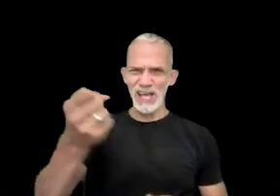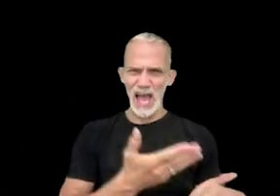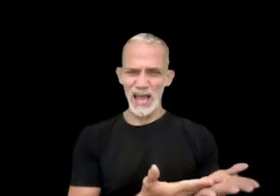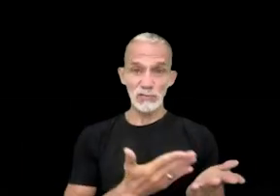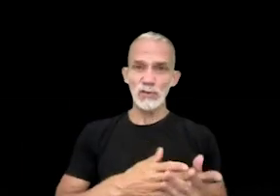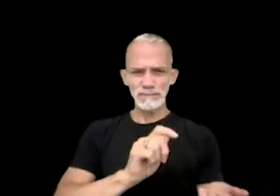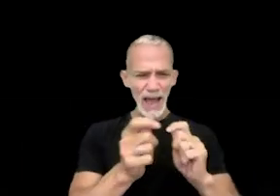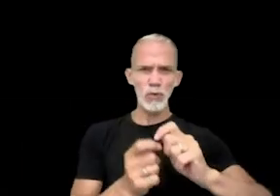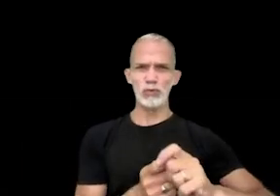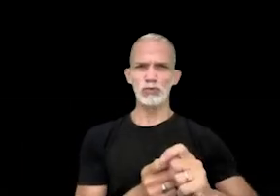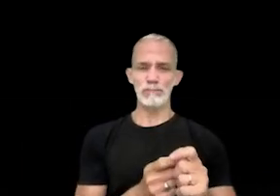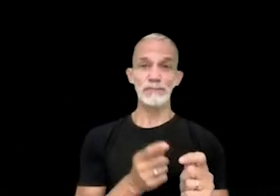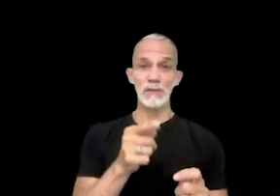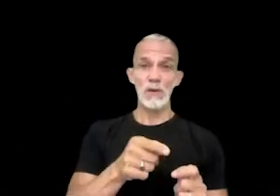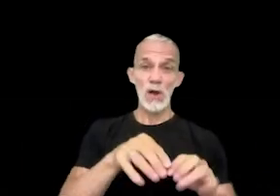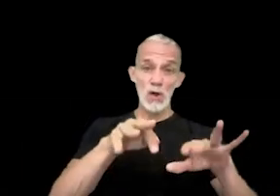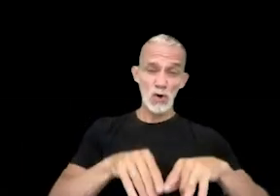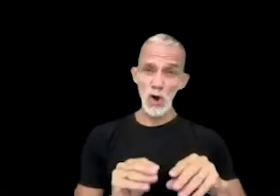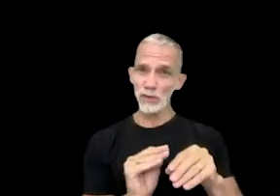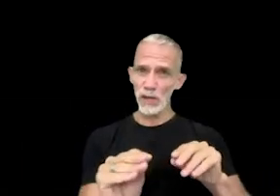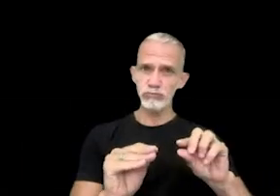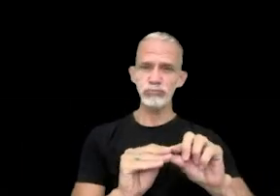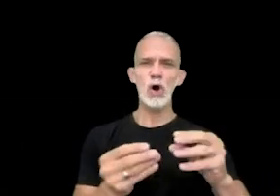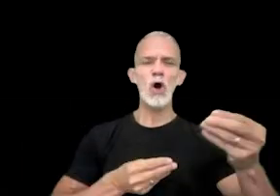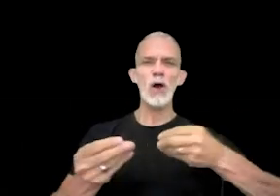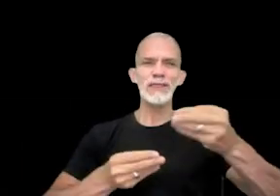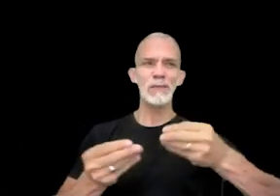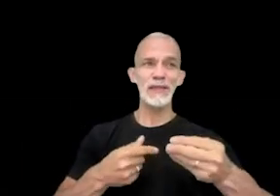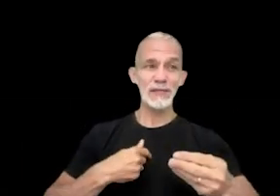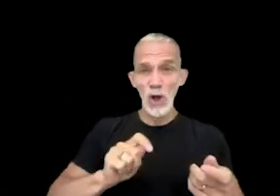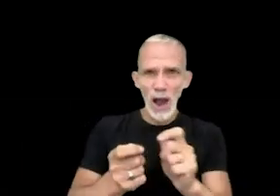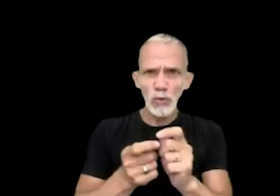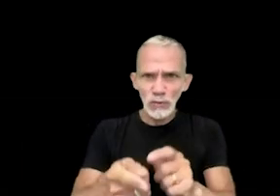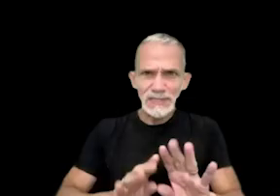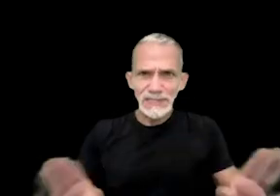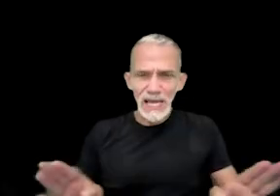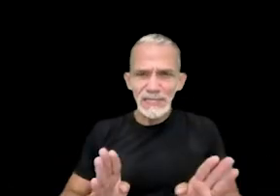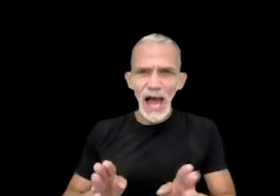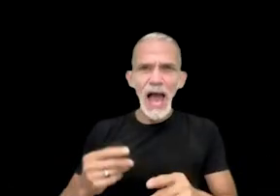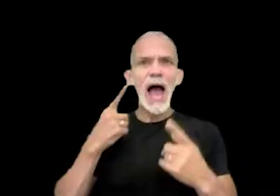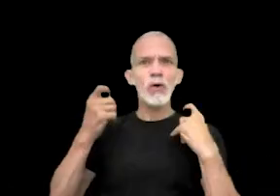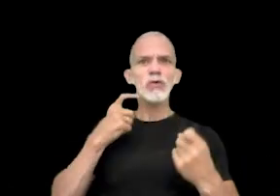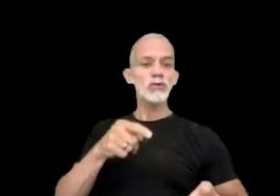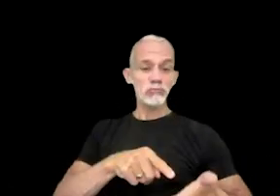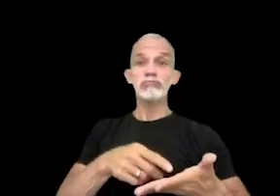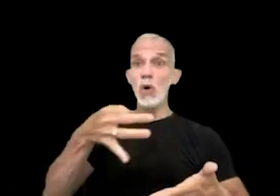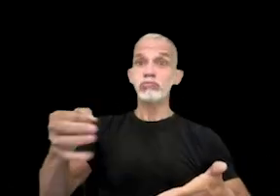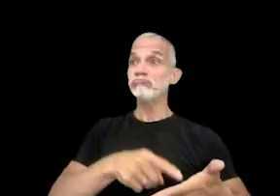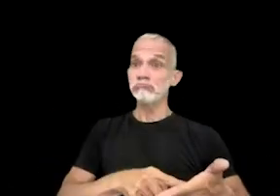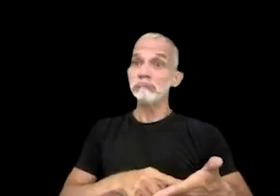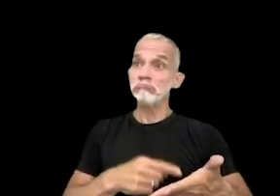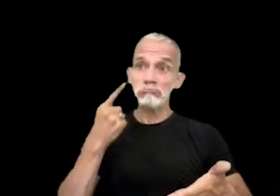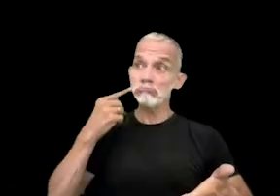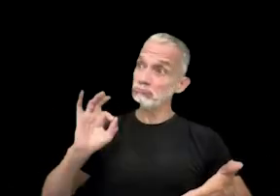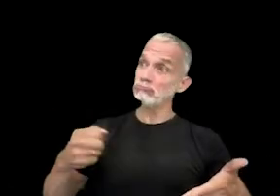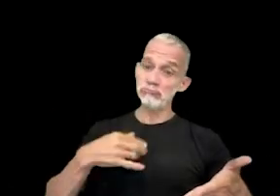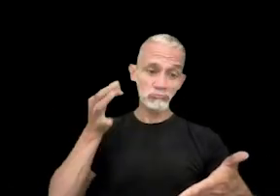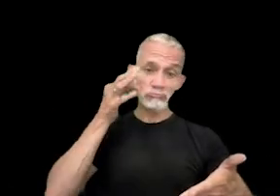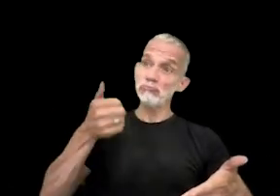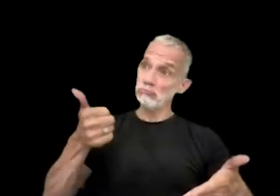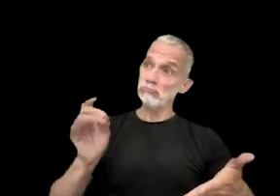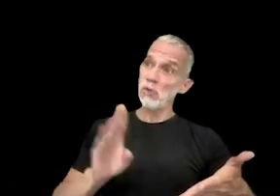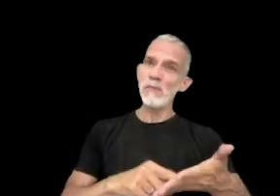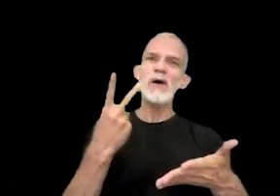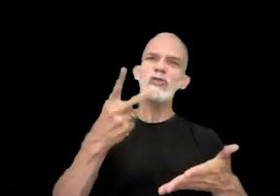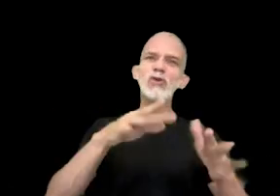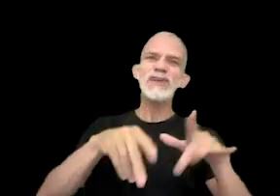los quebrantos, coloca una nota en el juego de estados contables diciendo yo ajusté los quebrantos, el auditor firma diciendo sí, es cierto, me tomé conocimiento de esto, me parece bien porque tengo 2